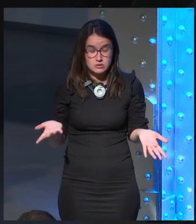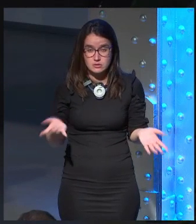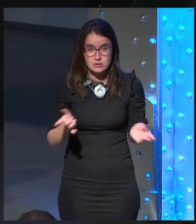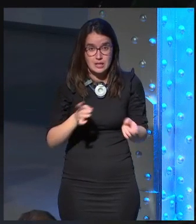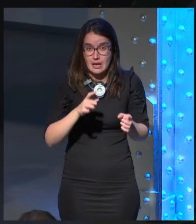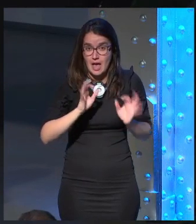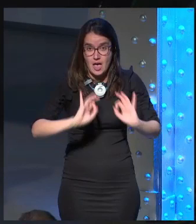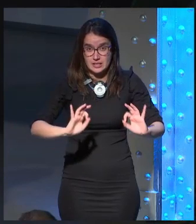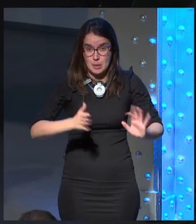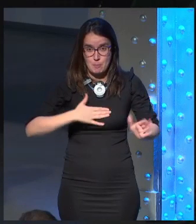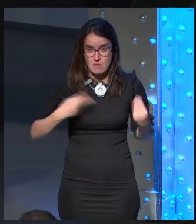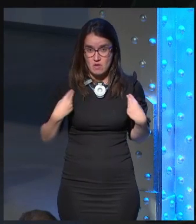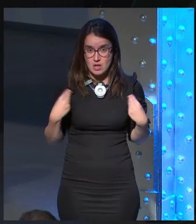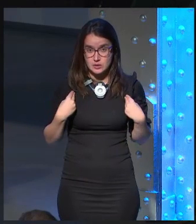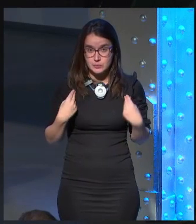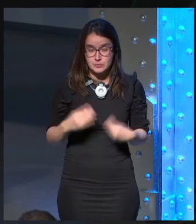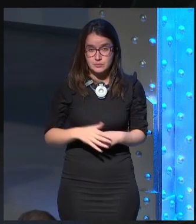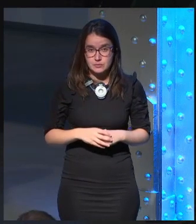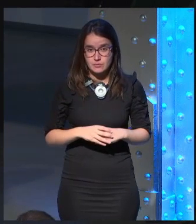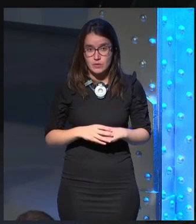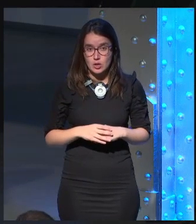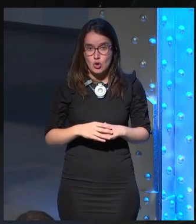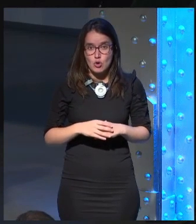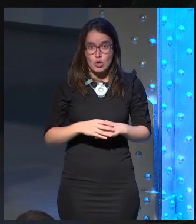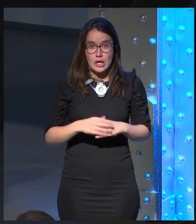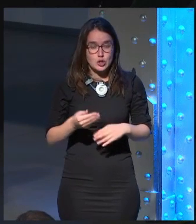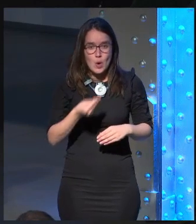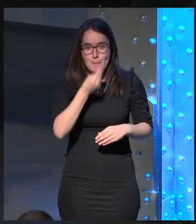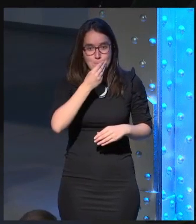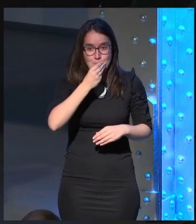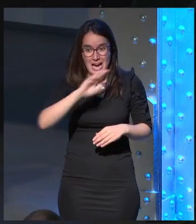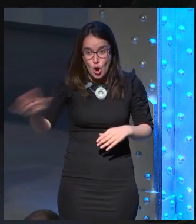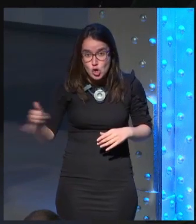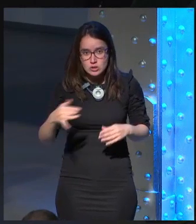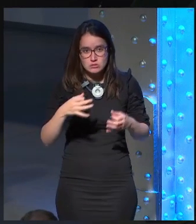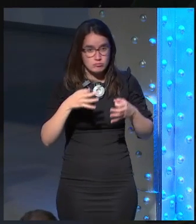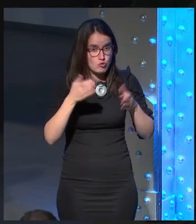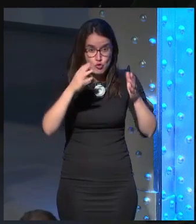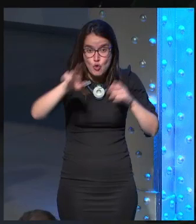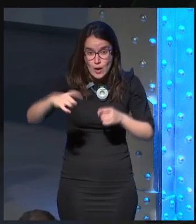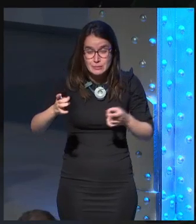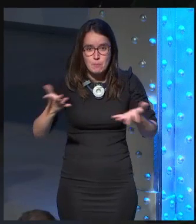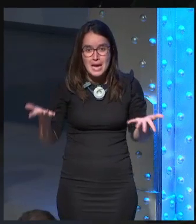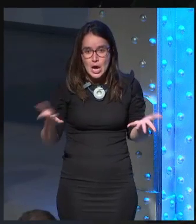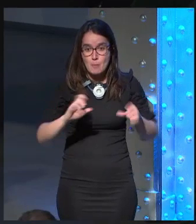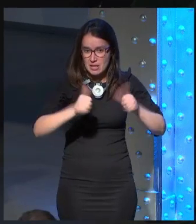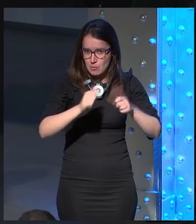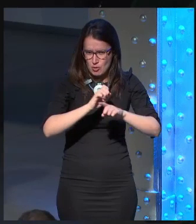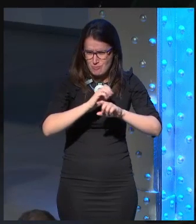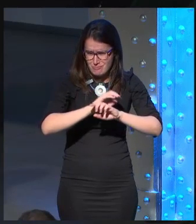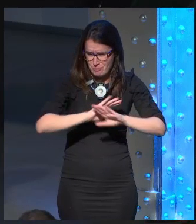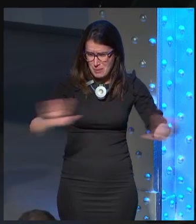el caso en mi vida. No era el mejor en todo lo que hacía, sobre todo al principio. Pero con el